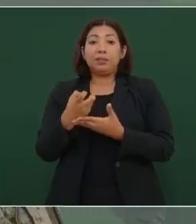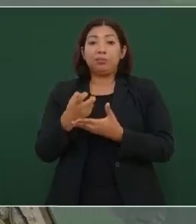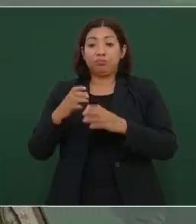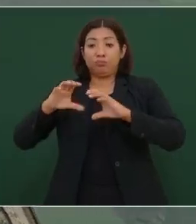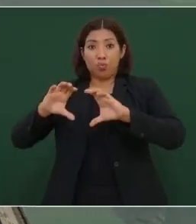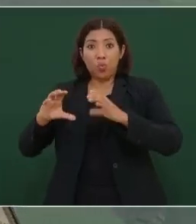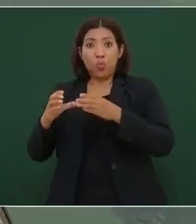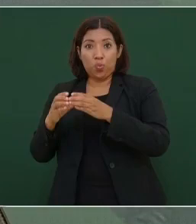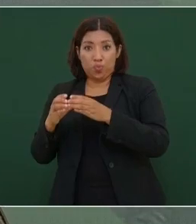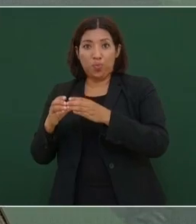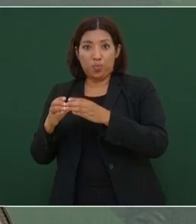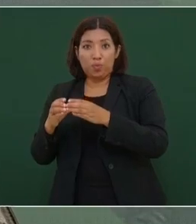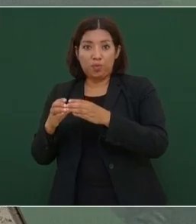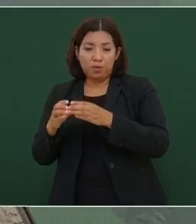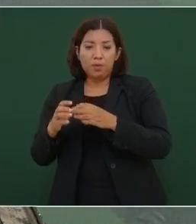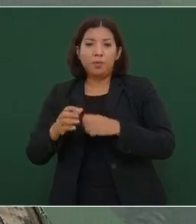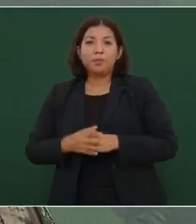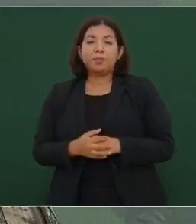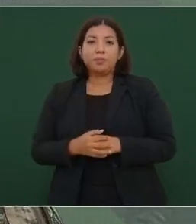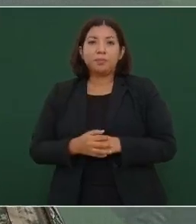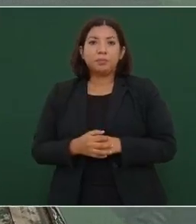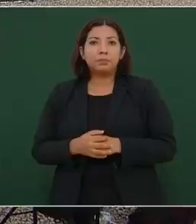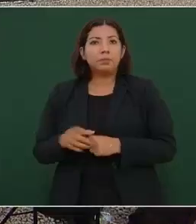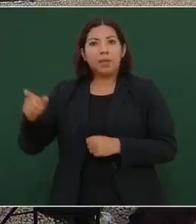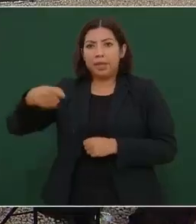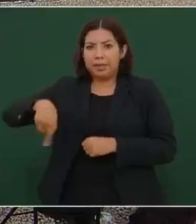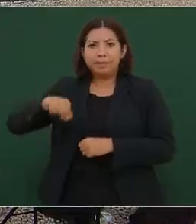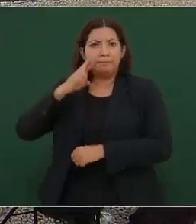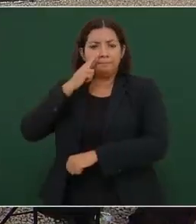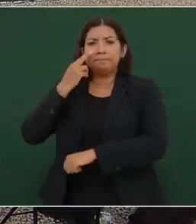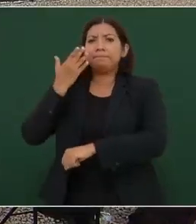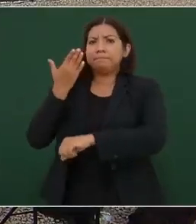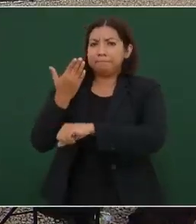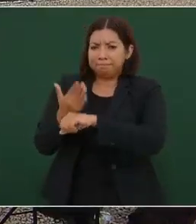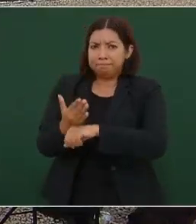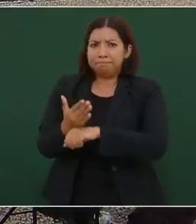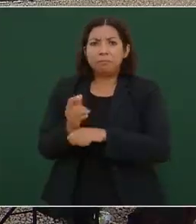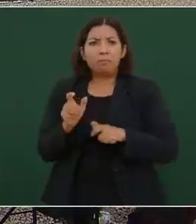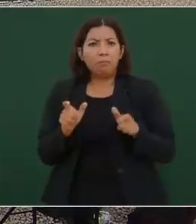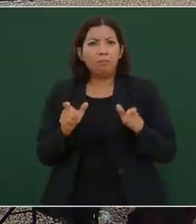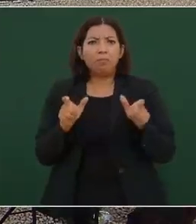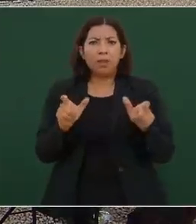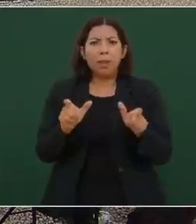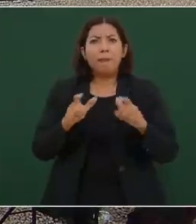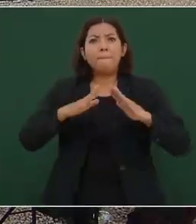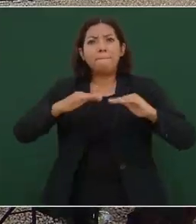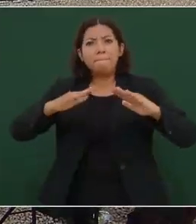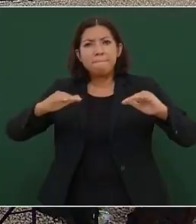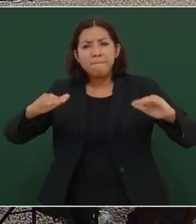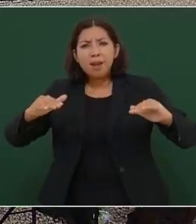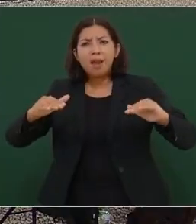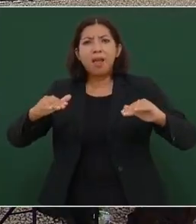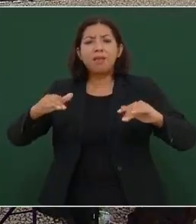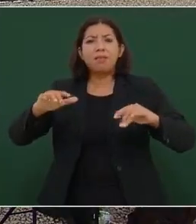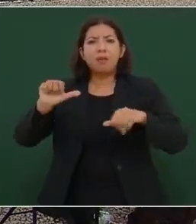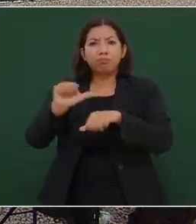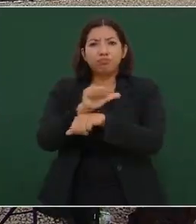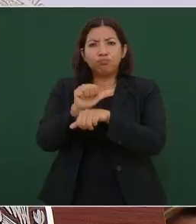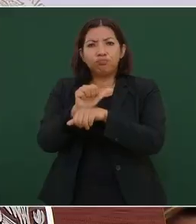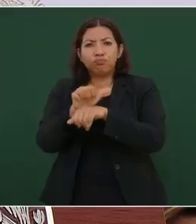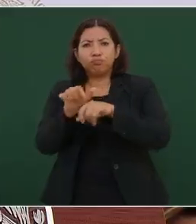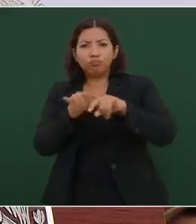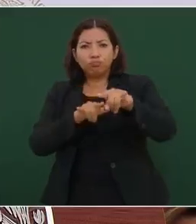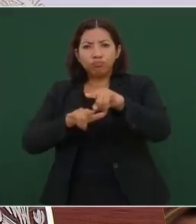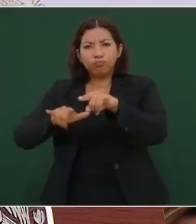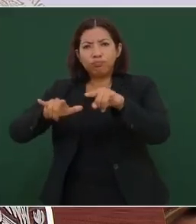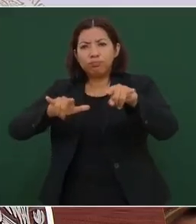este plan con todas las fuerzas, pues se encargan de dar seguridad al área, a las áreas de playa, hacer patrullamientos en las